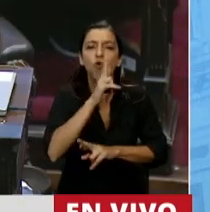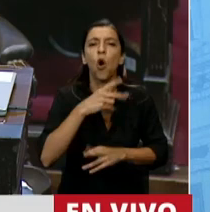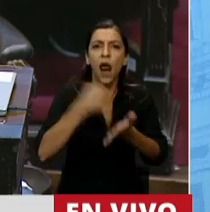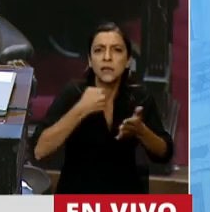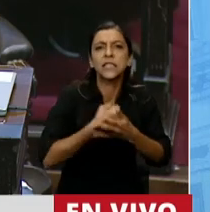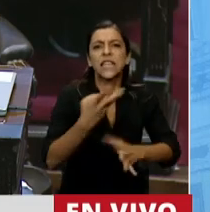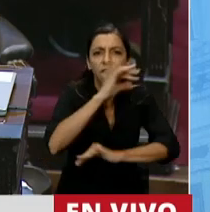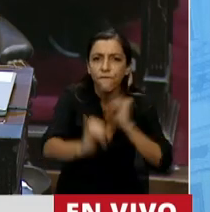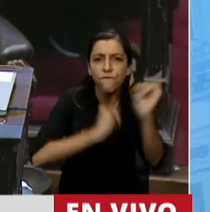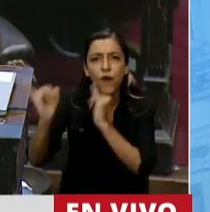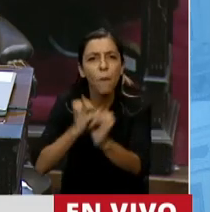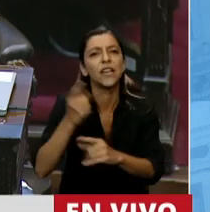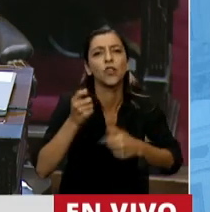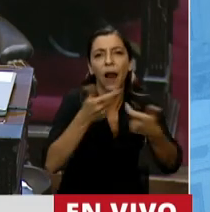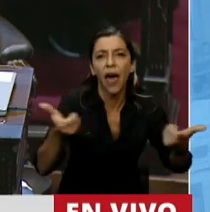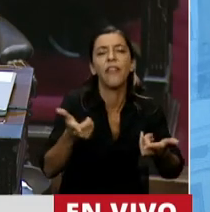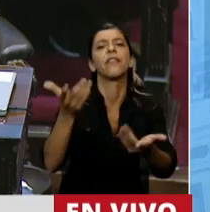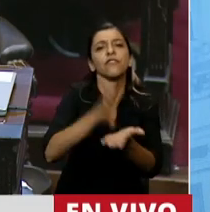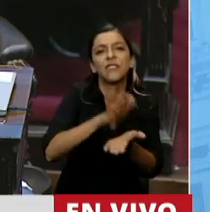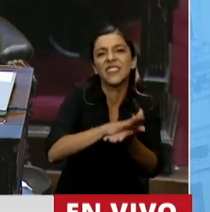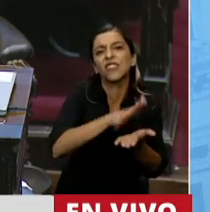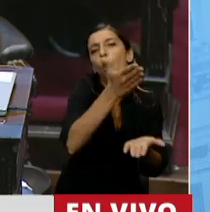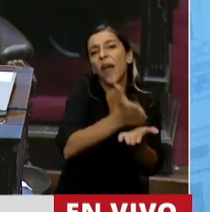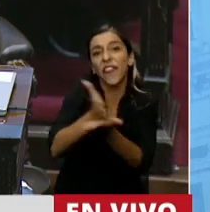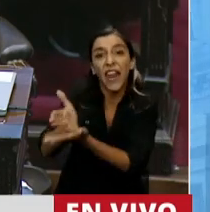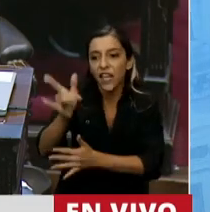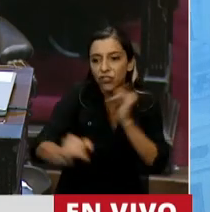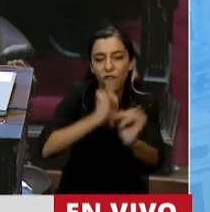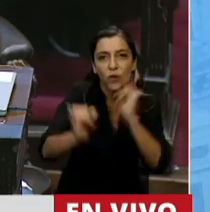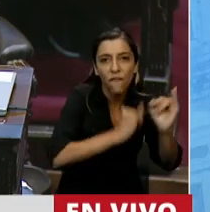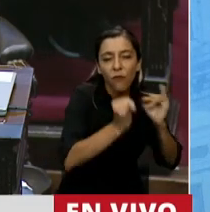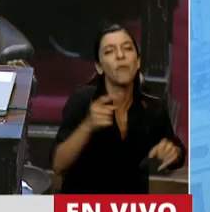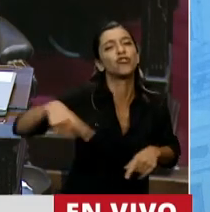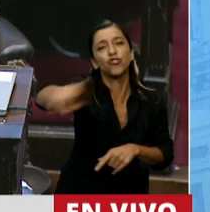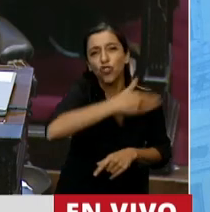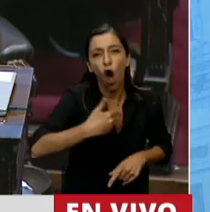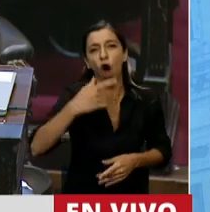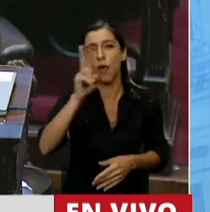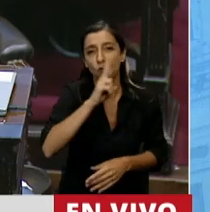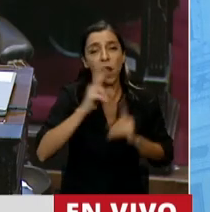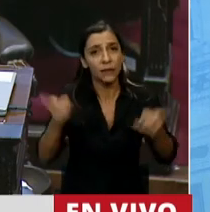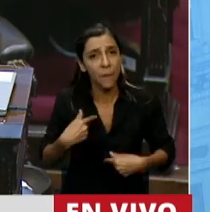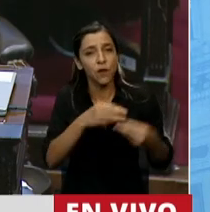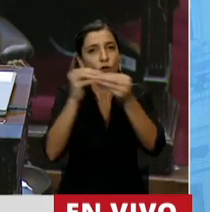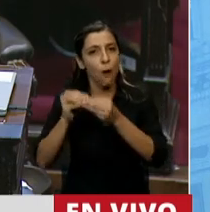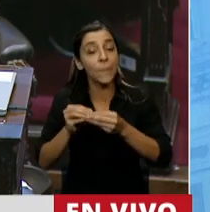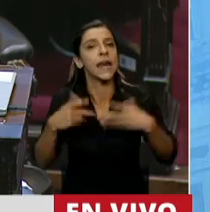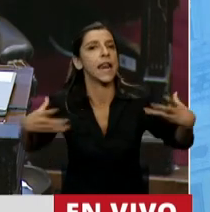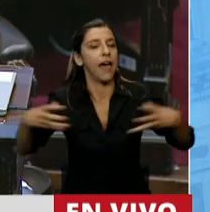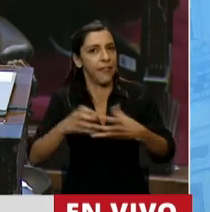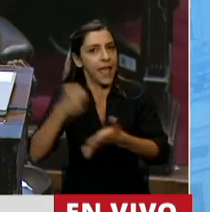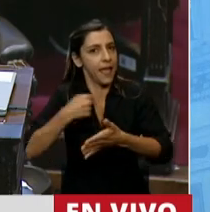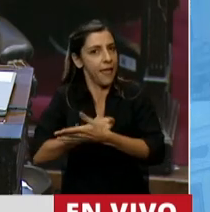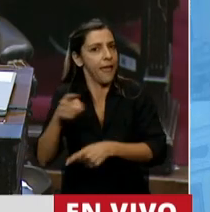así por separado, y los dos son igual de derechos. Todas esas mujeres, también las compañeras militantes del feminismo que se meten en las